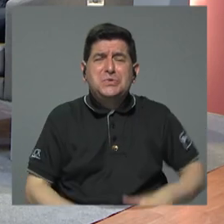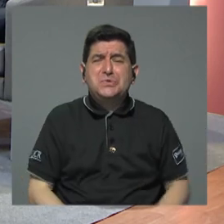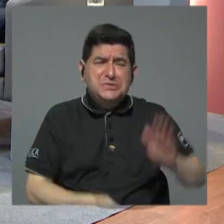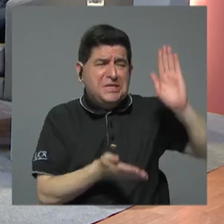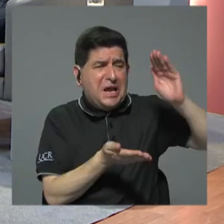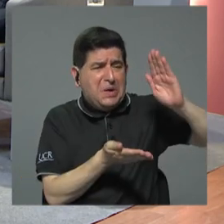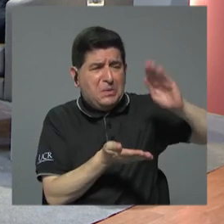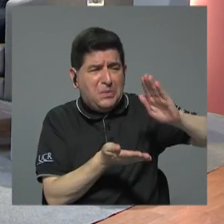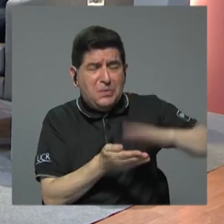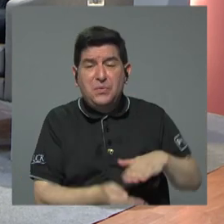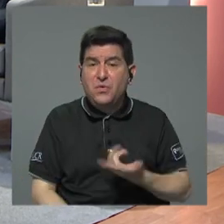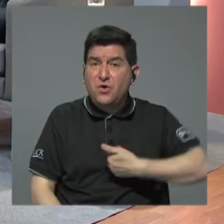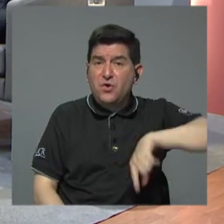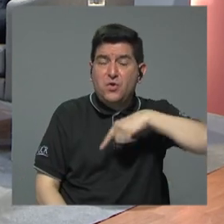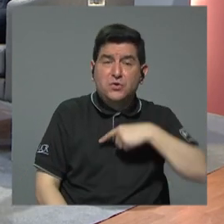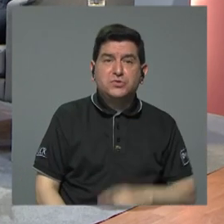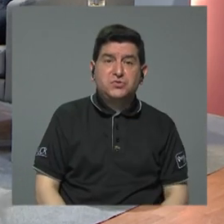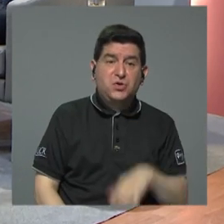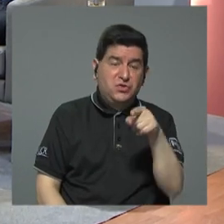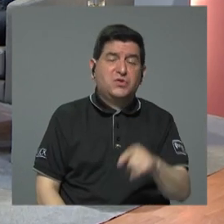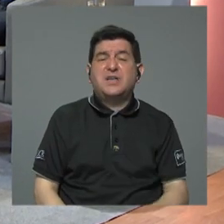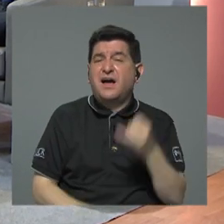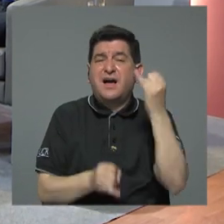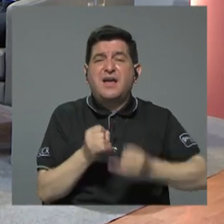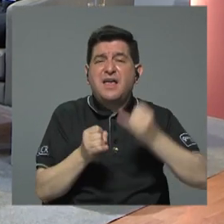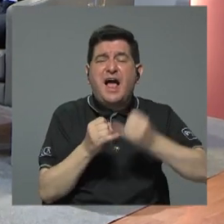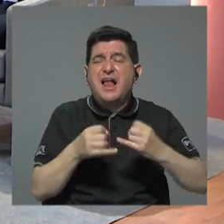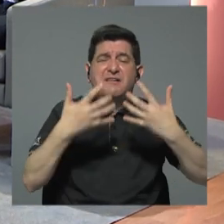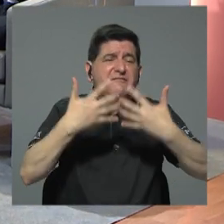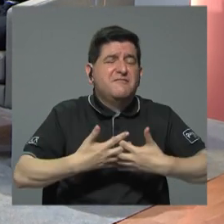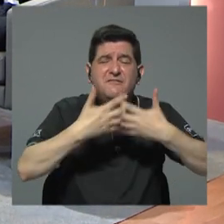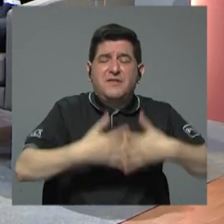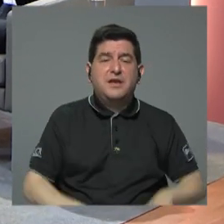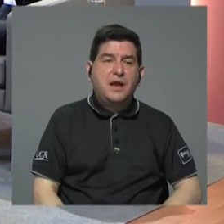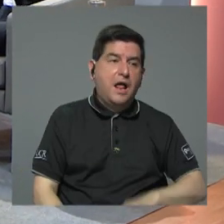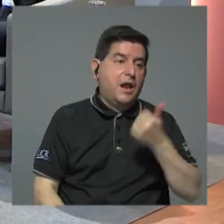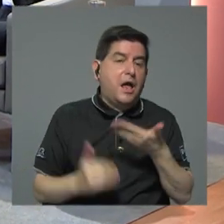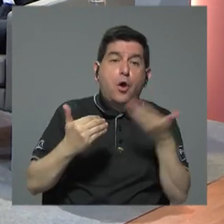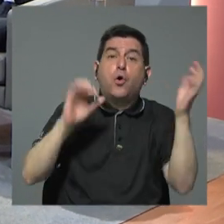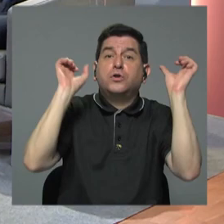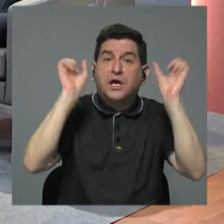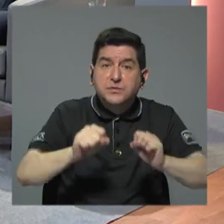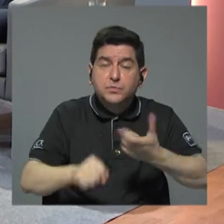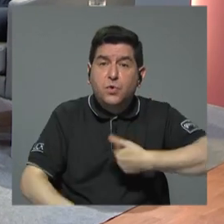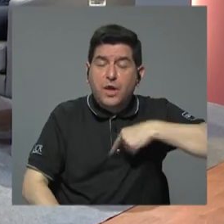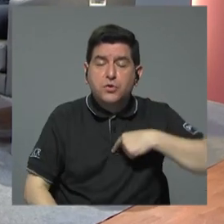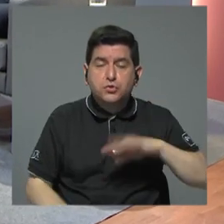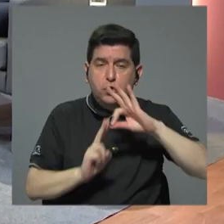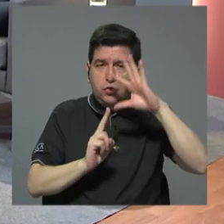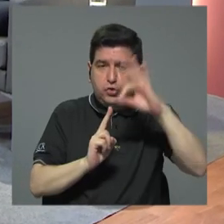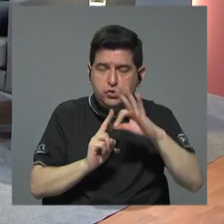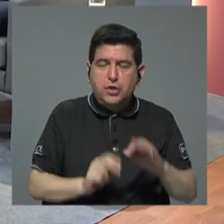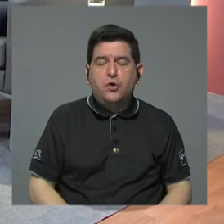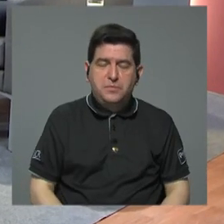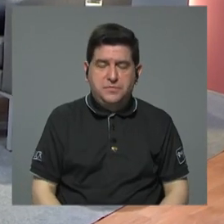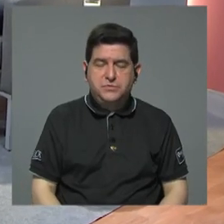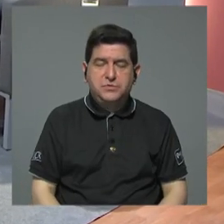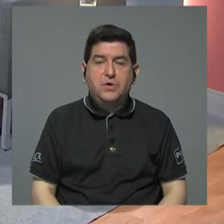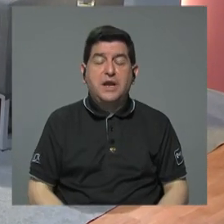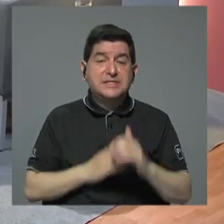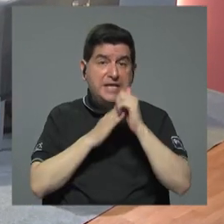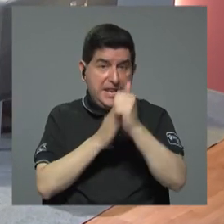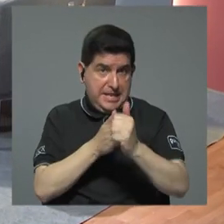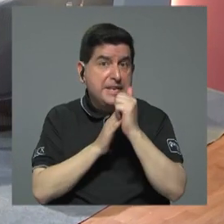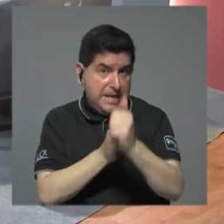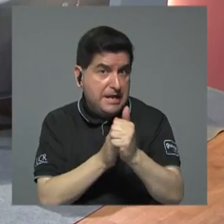y más bien ahí seríamos furgón de cola de esa industria en decadencia, mientras que en otras cosas, en fuentes alternativas, podemos ser punta de